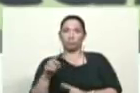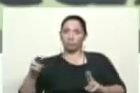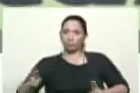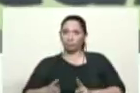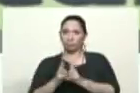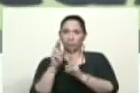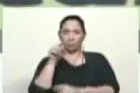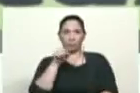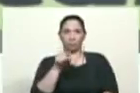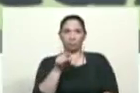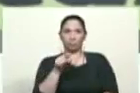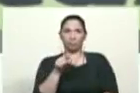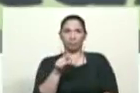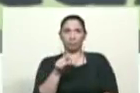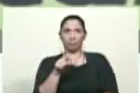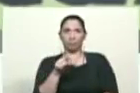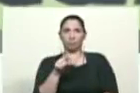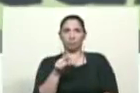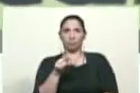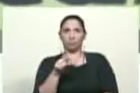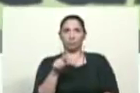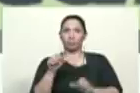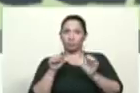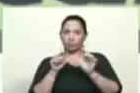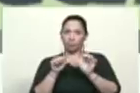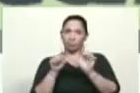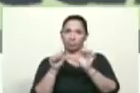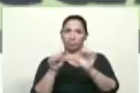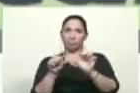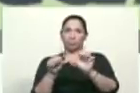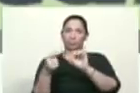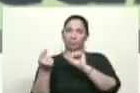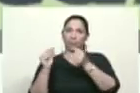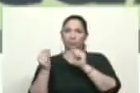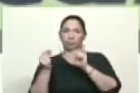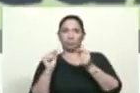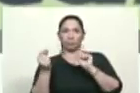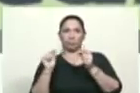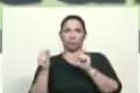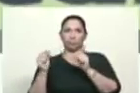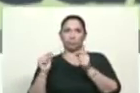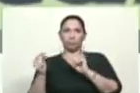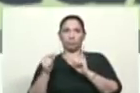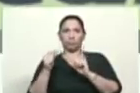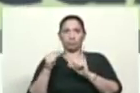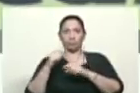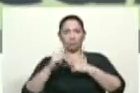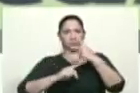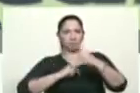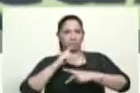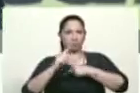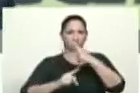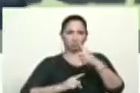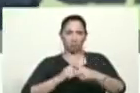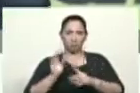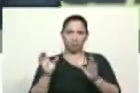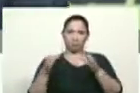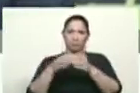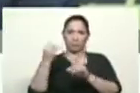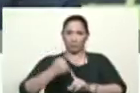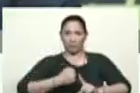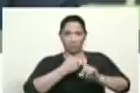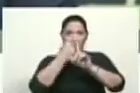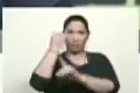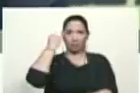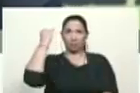este, entonces, de continuar debatiendo, planteando como parte de la batalla de las